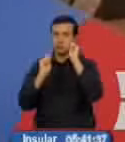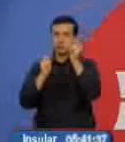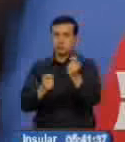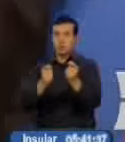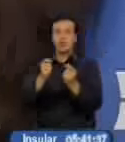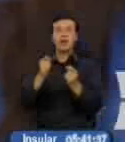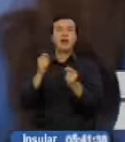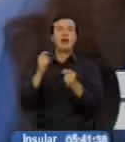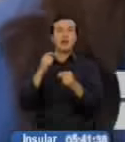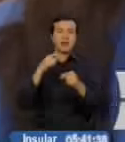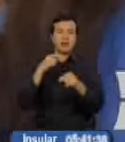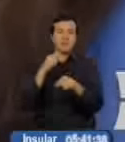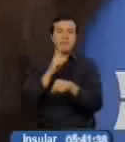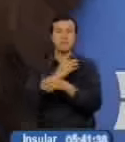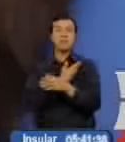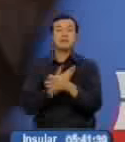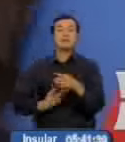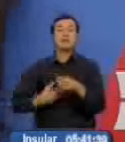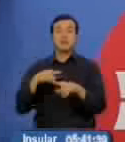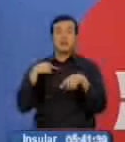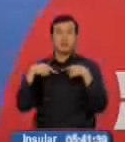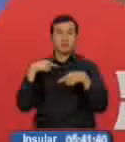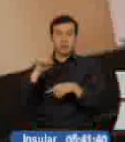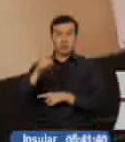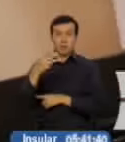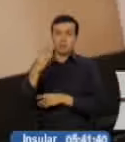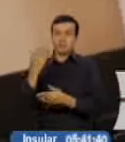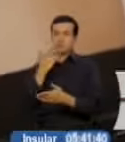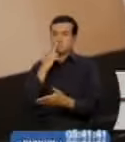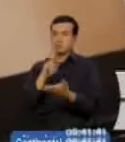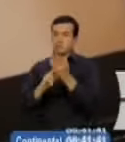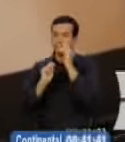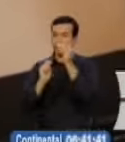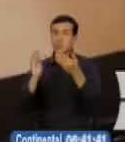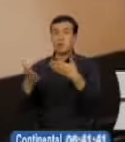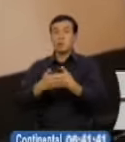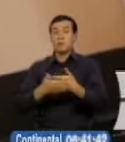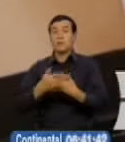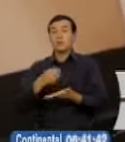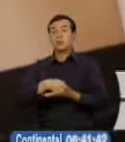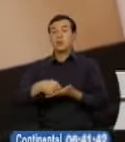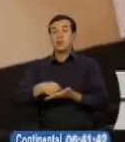Javier Alvarado Roca, presidente ejecutivo de Ecoavisa, adjuntando